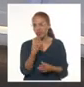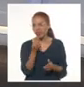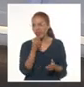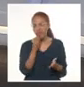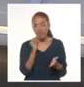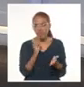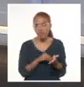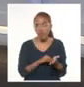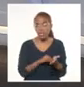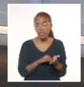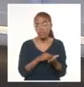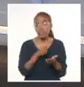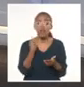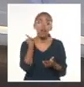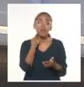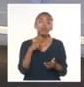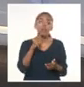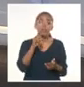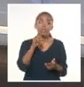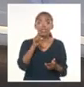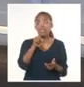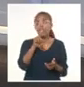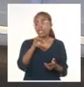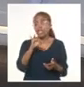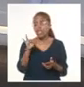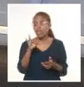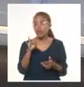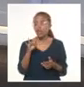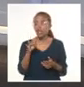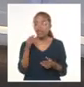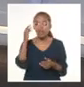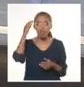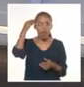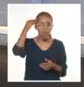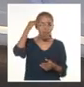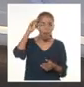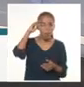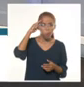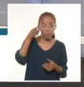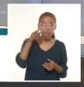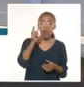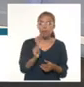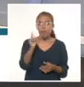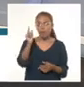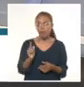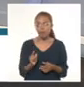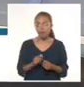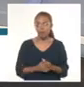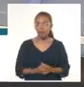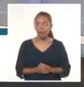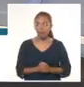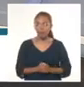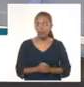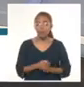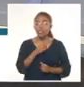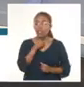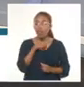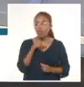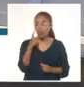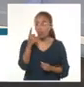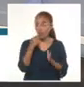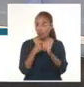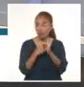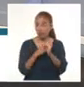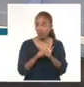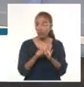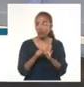mentirosos, como en 2017, para convencer a la opinión pública de un nuevo golpe de timón. Fíjese en un detalle, Trump